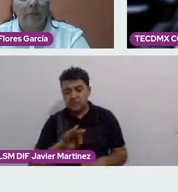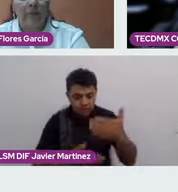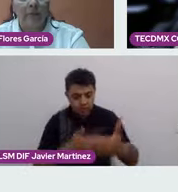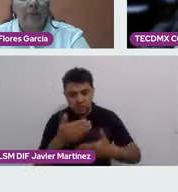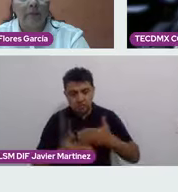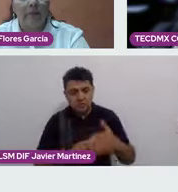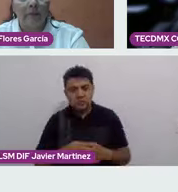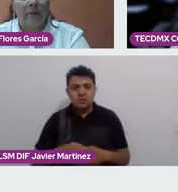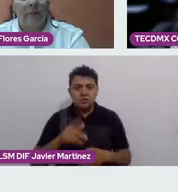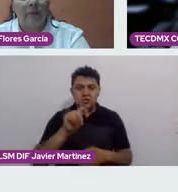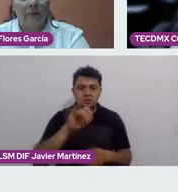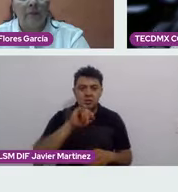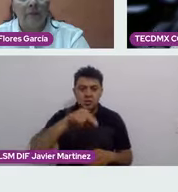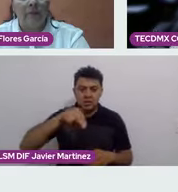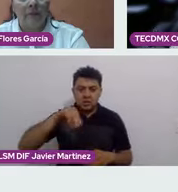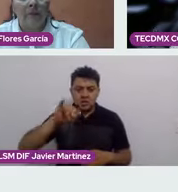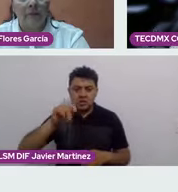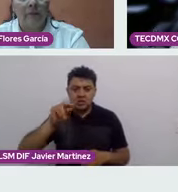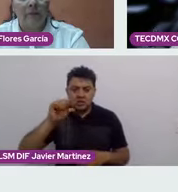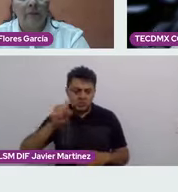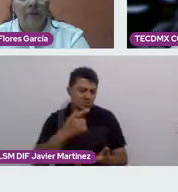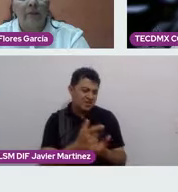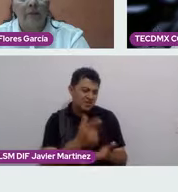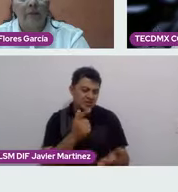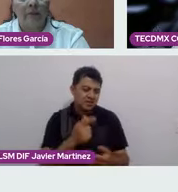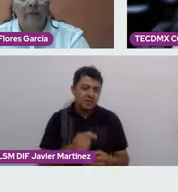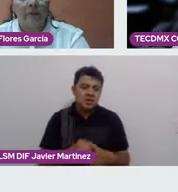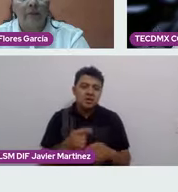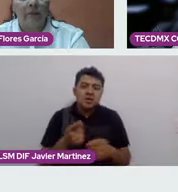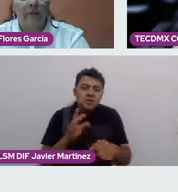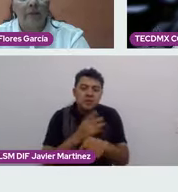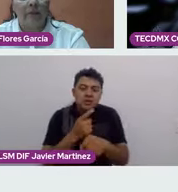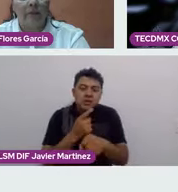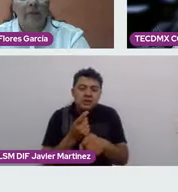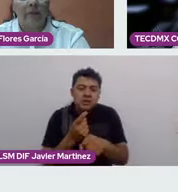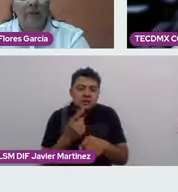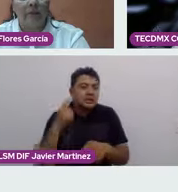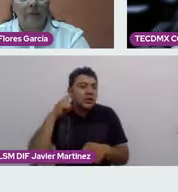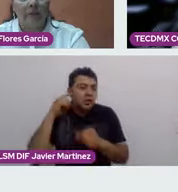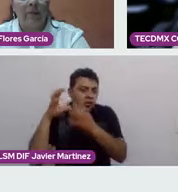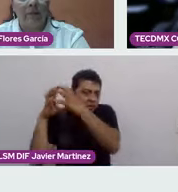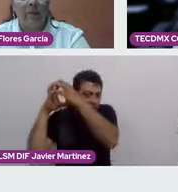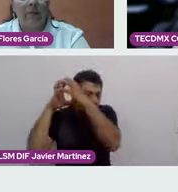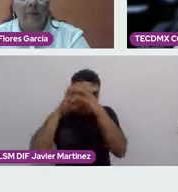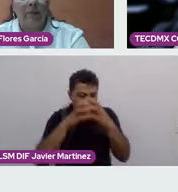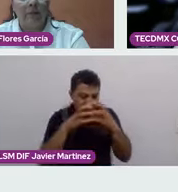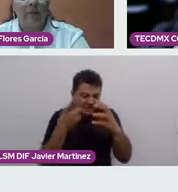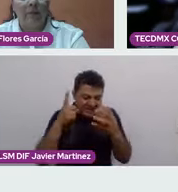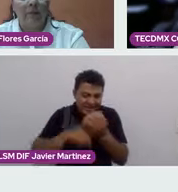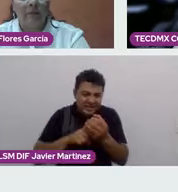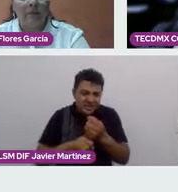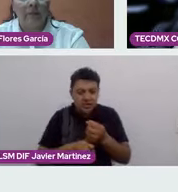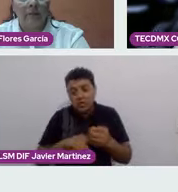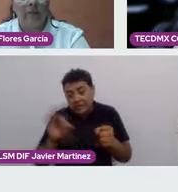de inflamación o las toxinas inflamatorias en el oído difunden hacia el oído interno y va a haber un daño